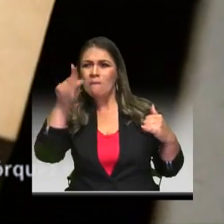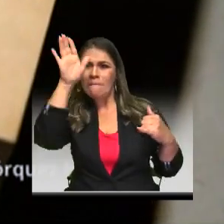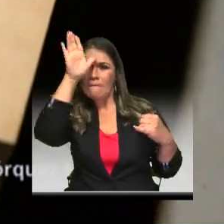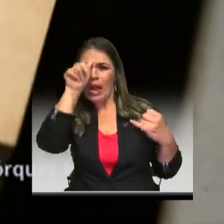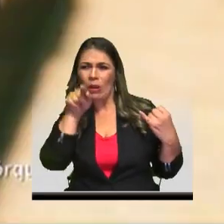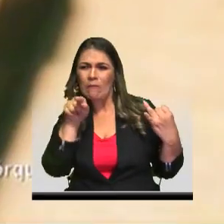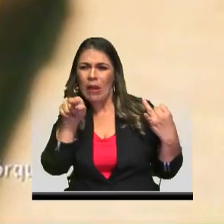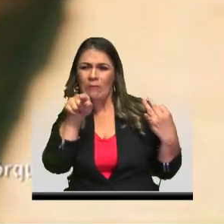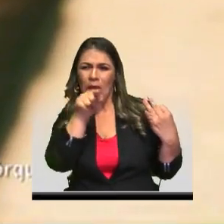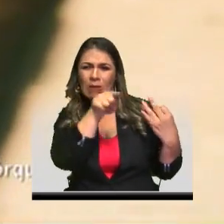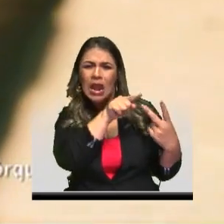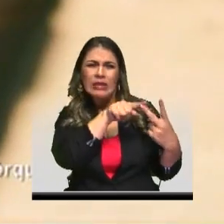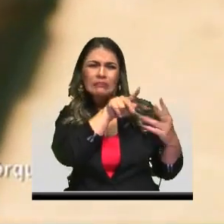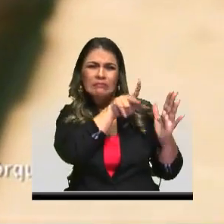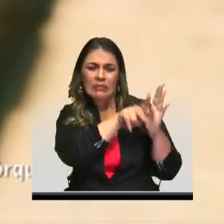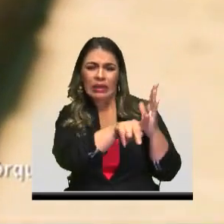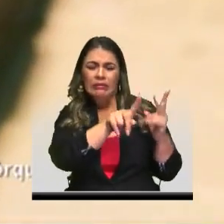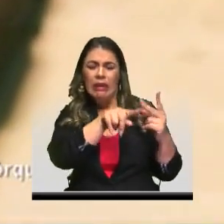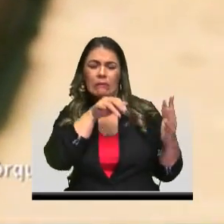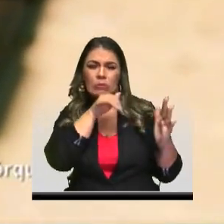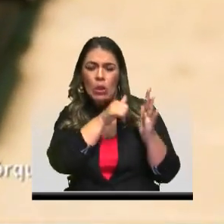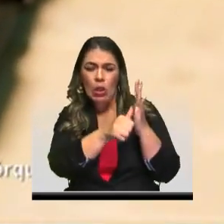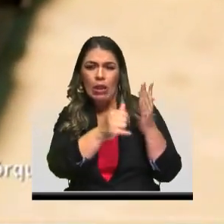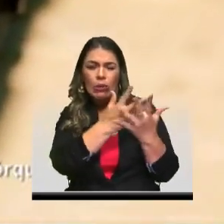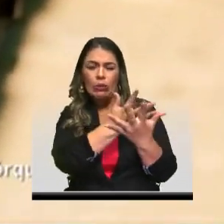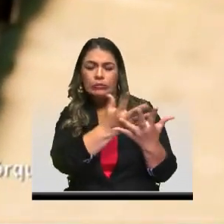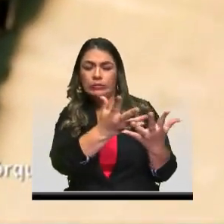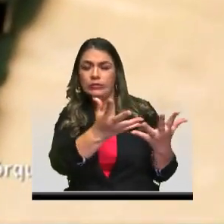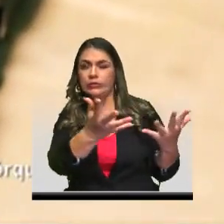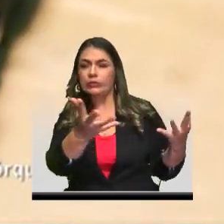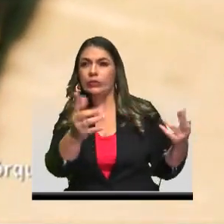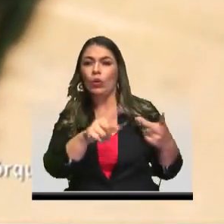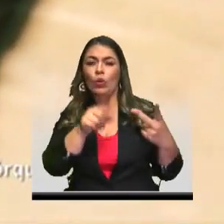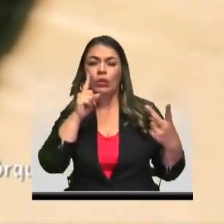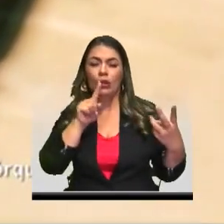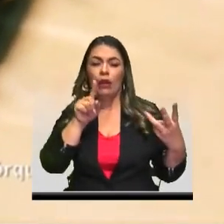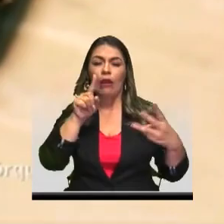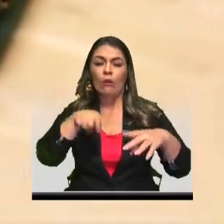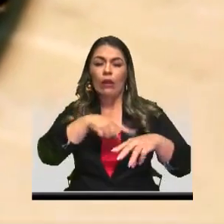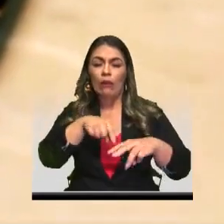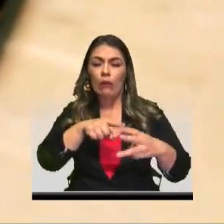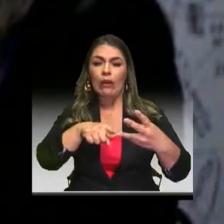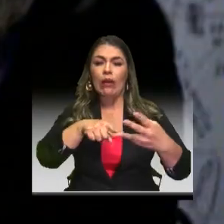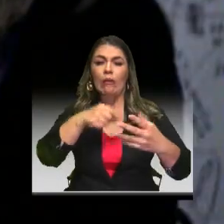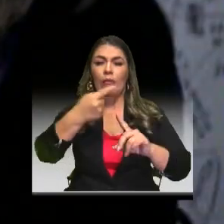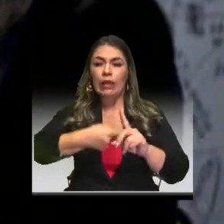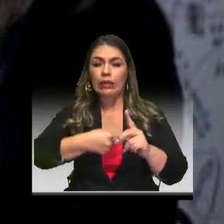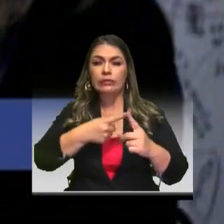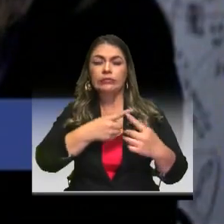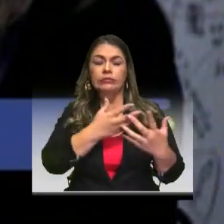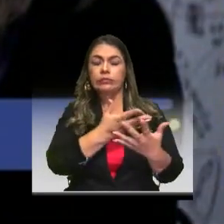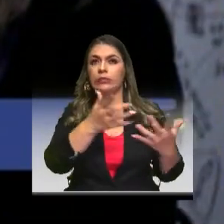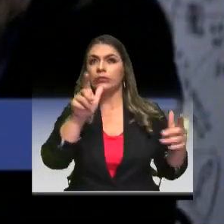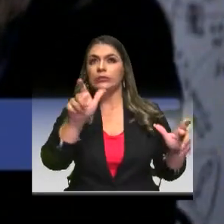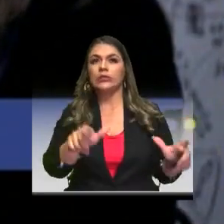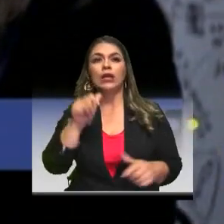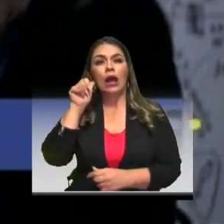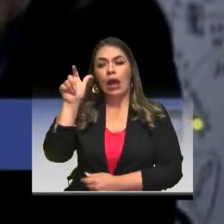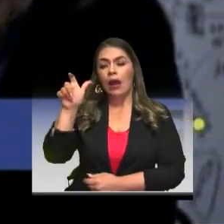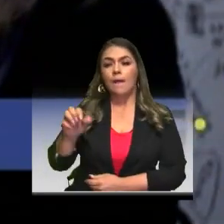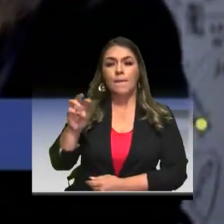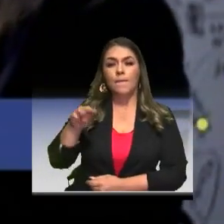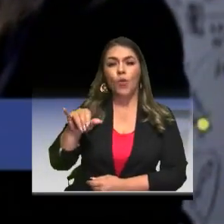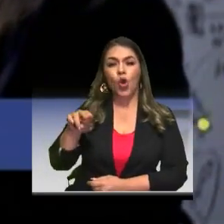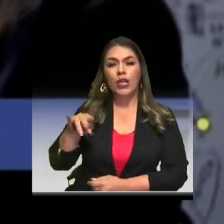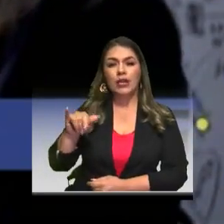pirómanos seriales, horas, días, meses, para entender los detonadores de su acción. Es la misión que Mónica